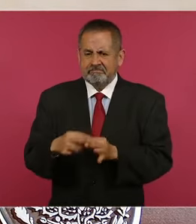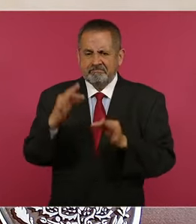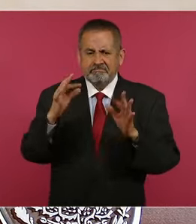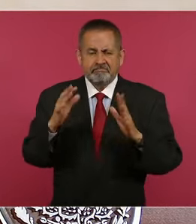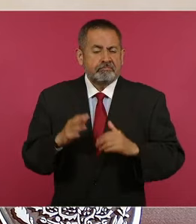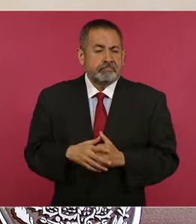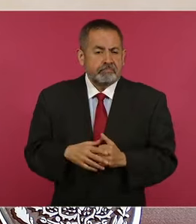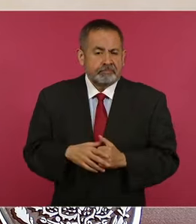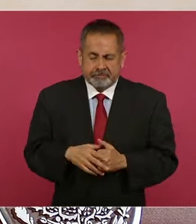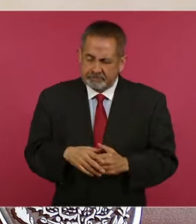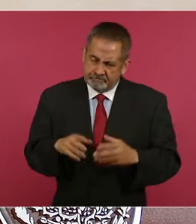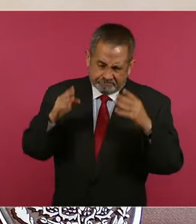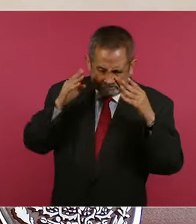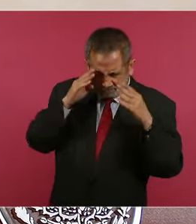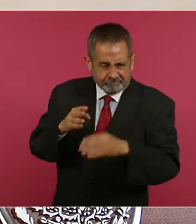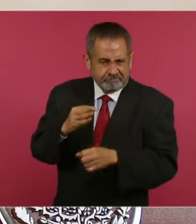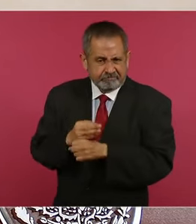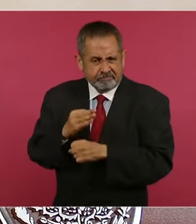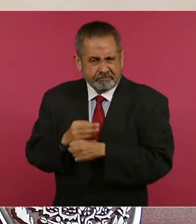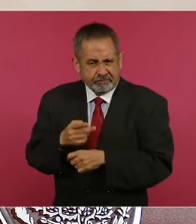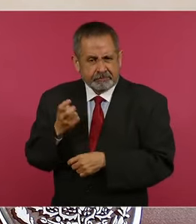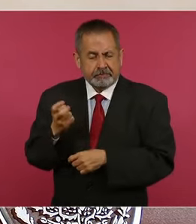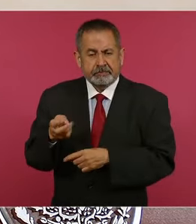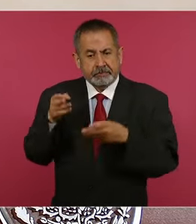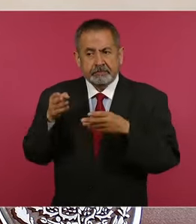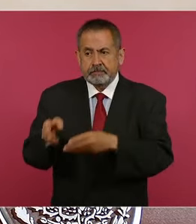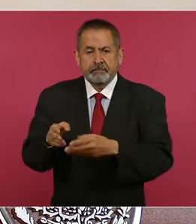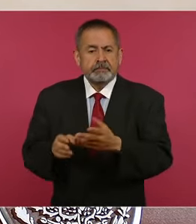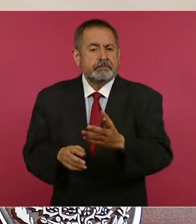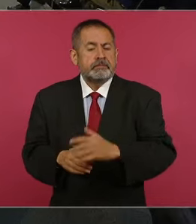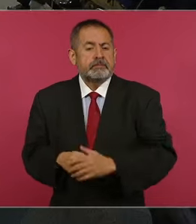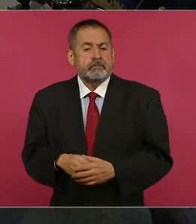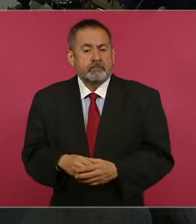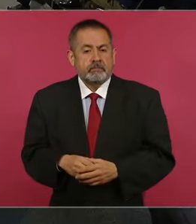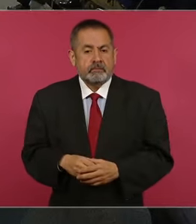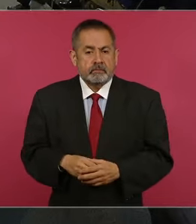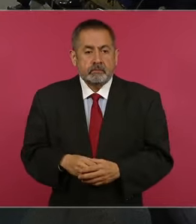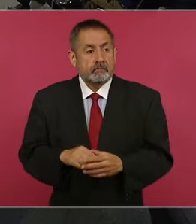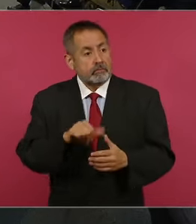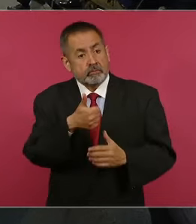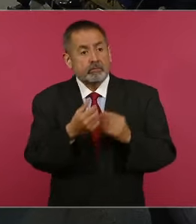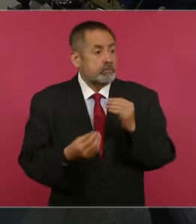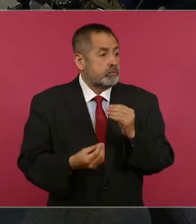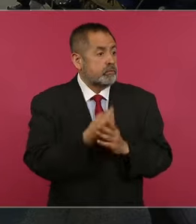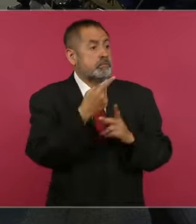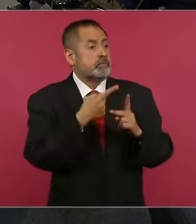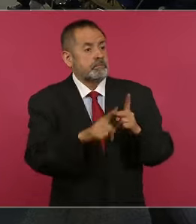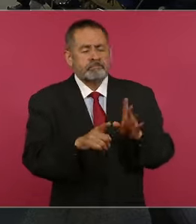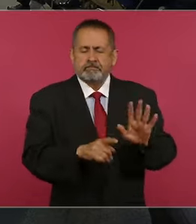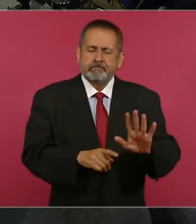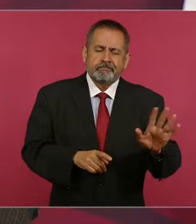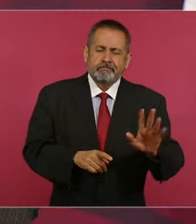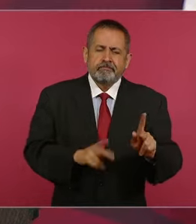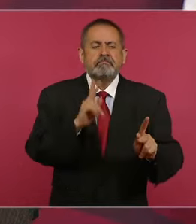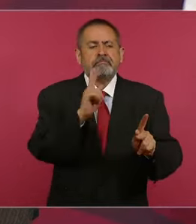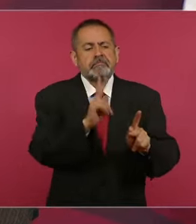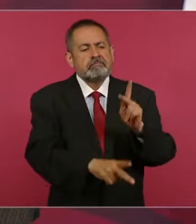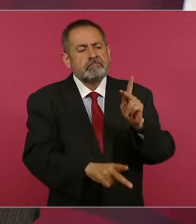y estamos dedicados a eso. No podemos ya iniciar nuevas obras porque no queremos